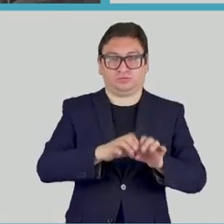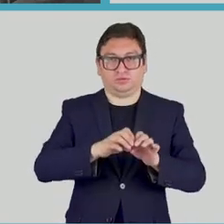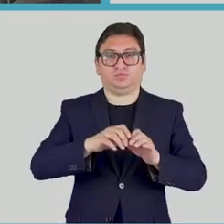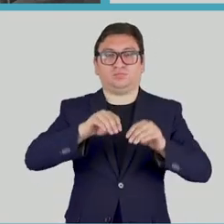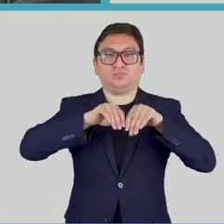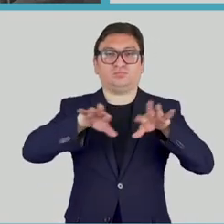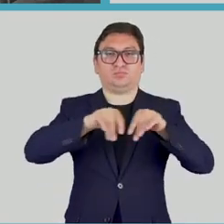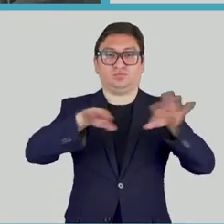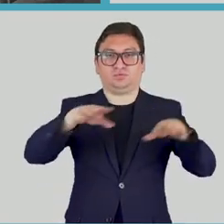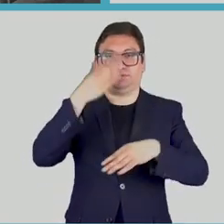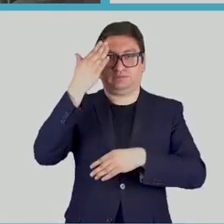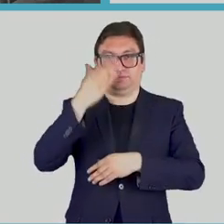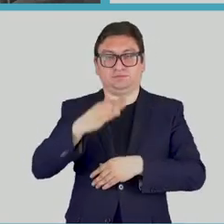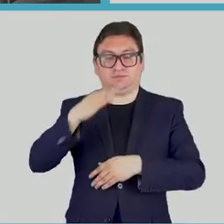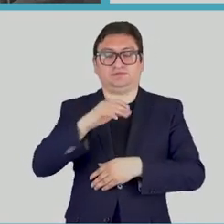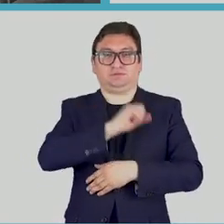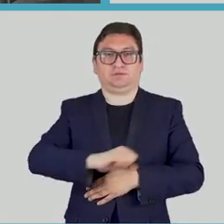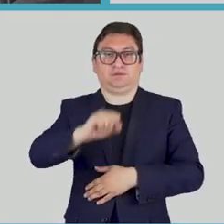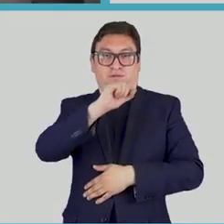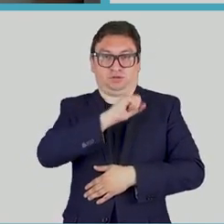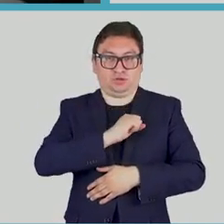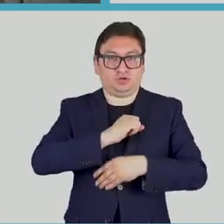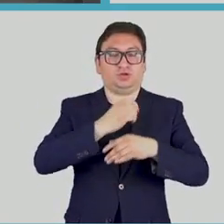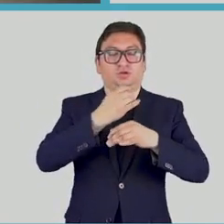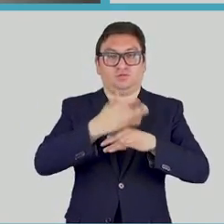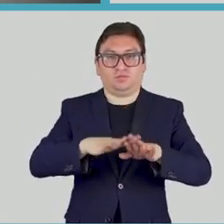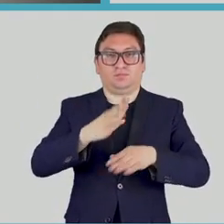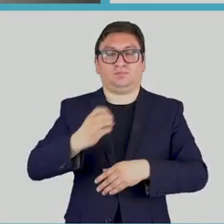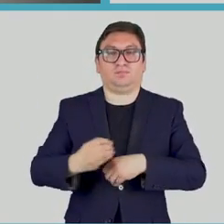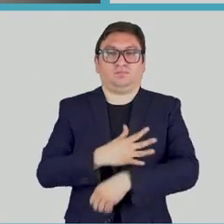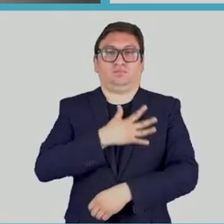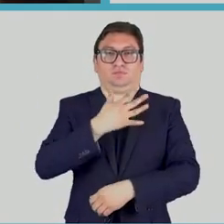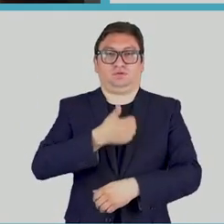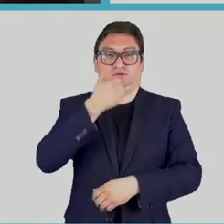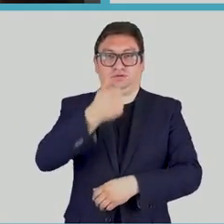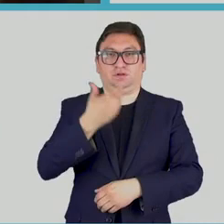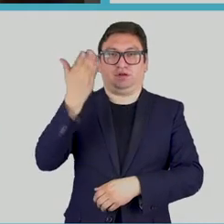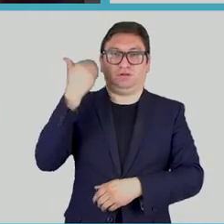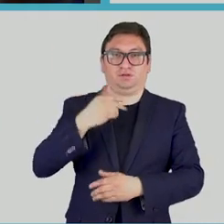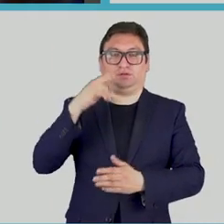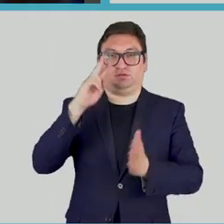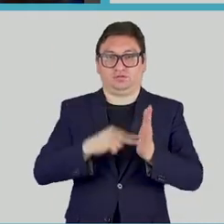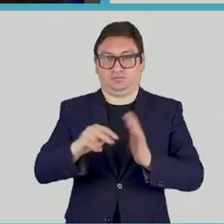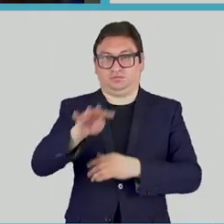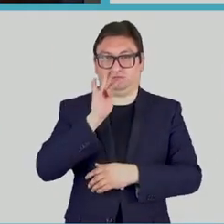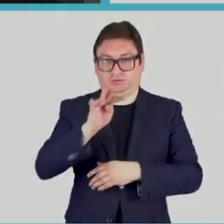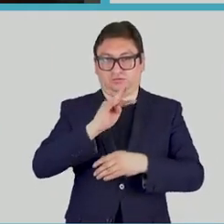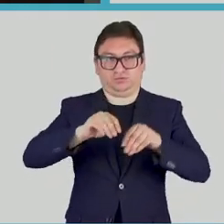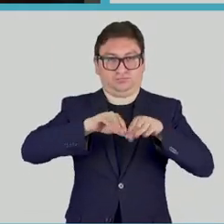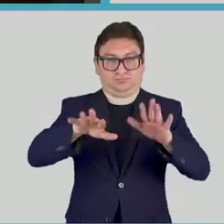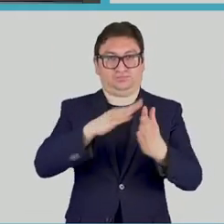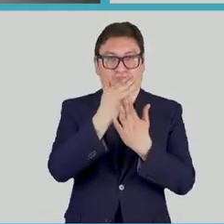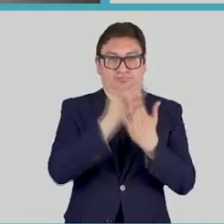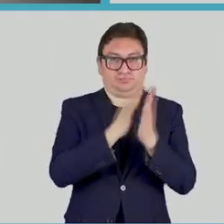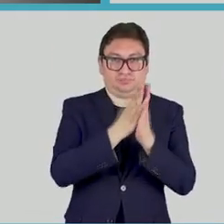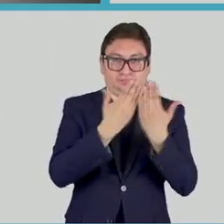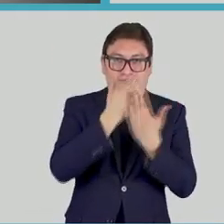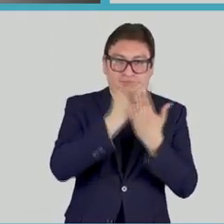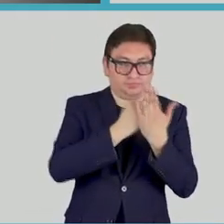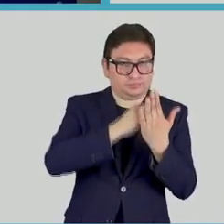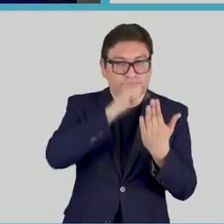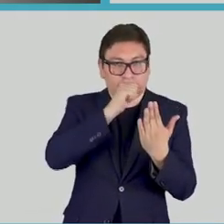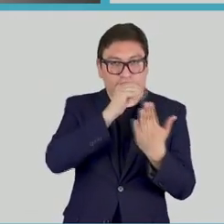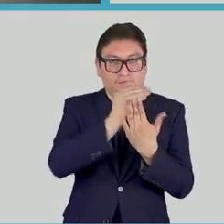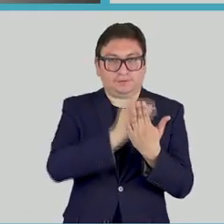publicada por el Ministerio de sanidad consumo y bienestar social en el año de 2019 en